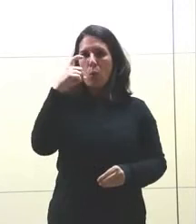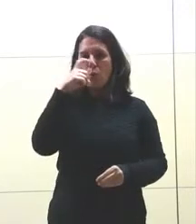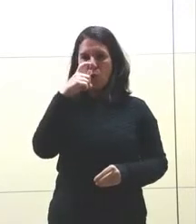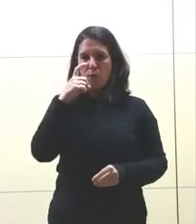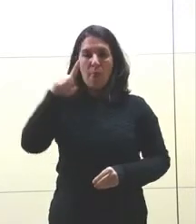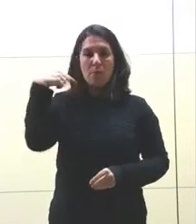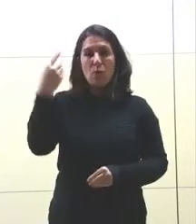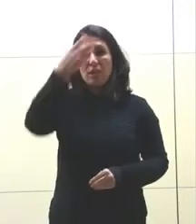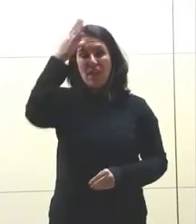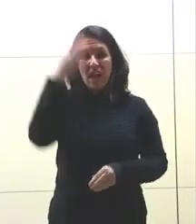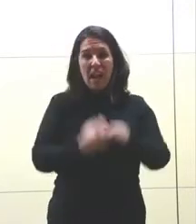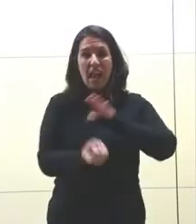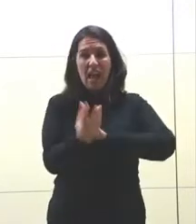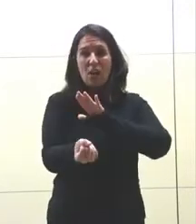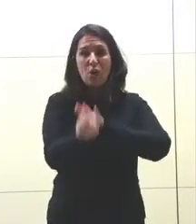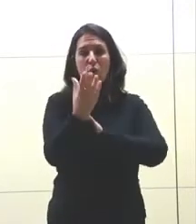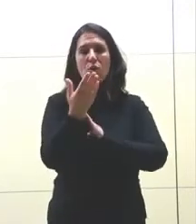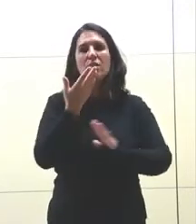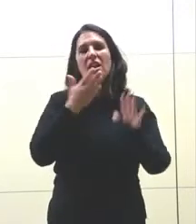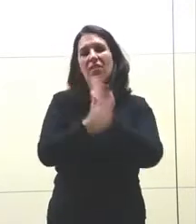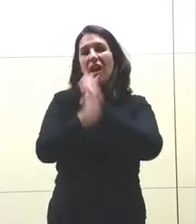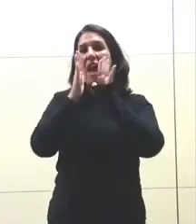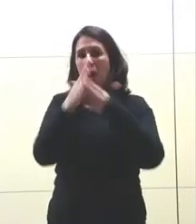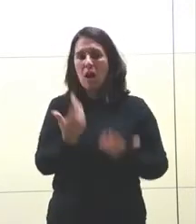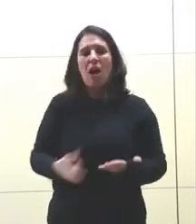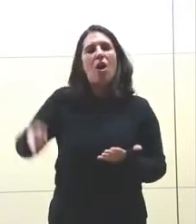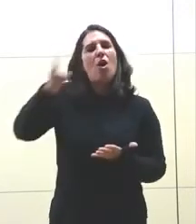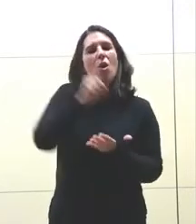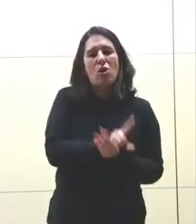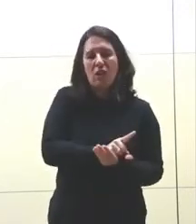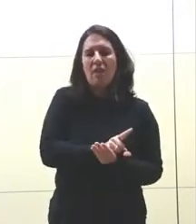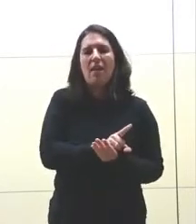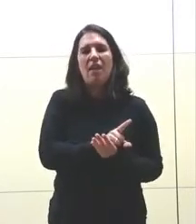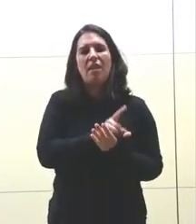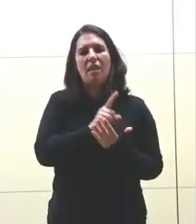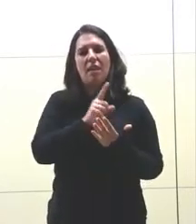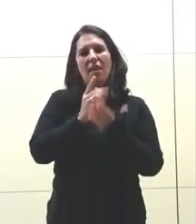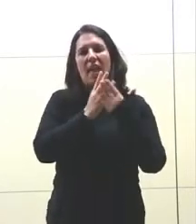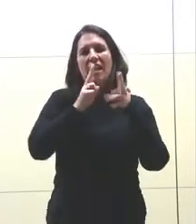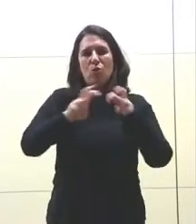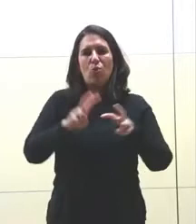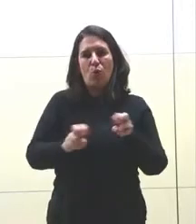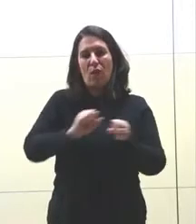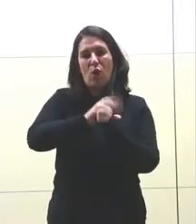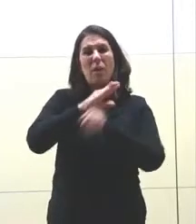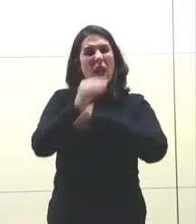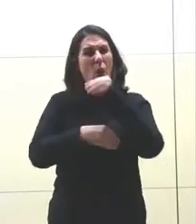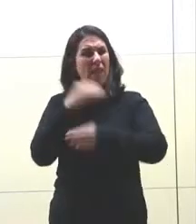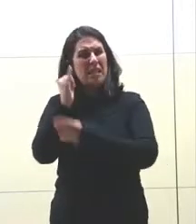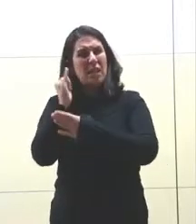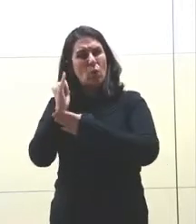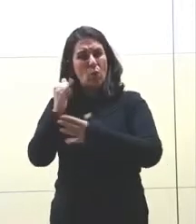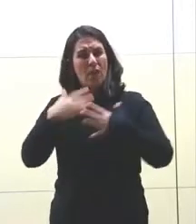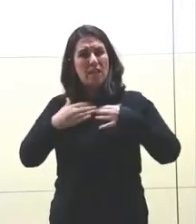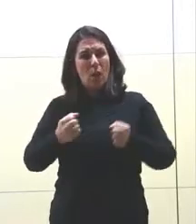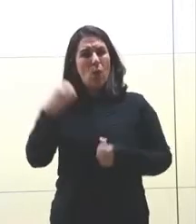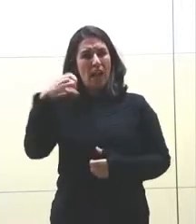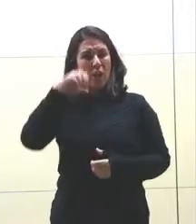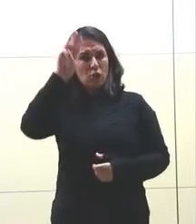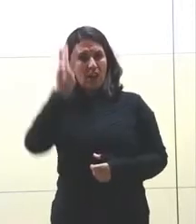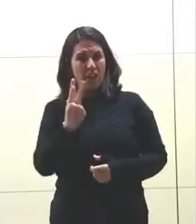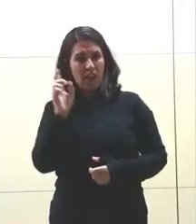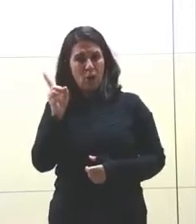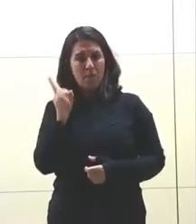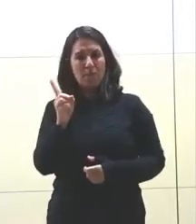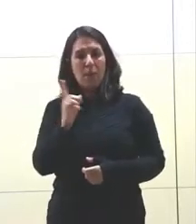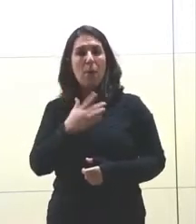verano, ahora va a haber otra ronda del estudio N-COVID que hace el Instituto de Salud Carlos III, pero